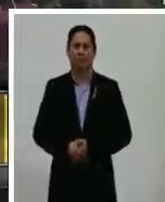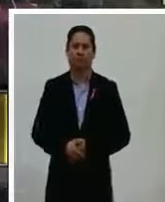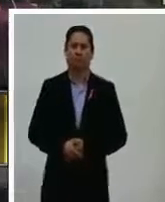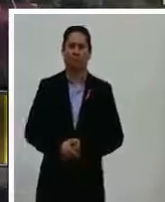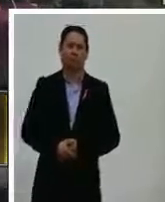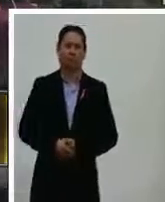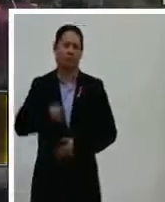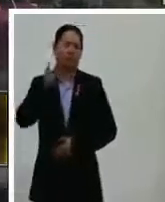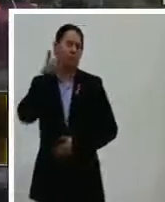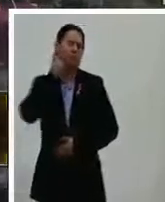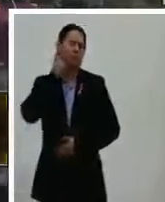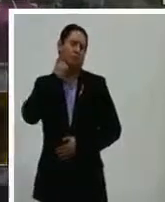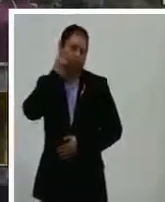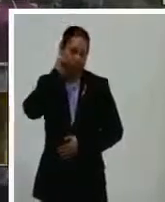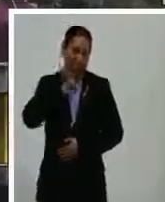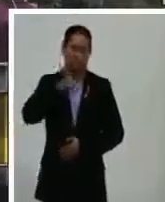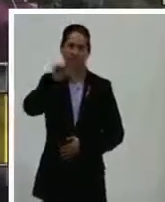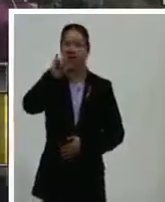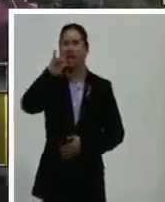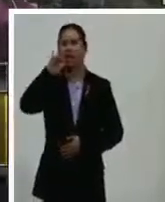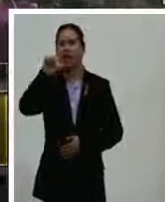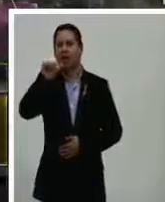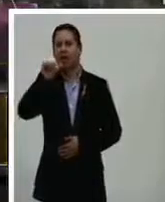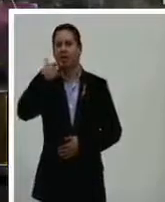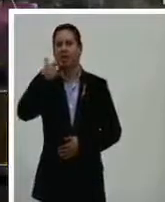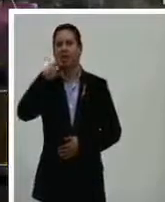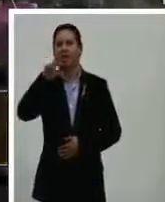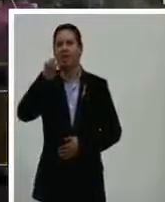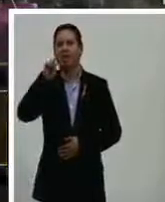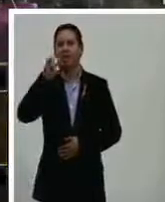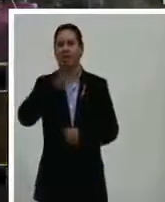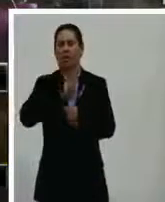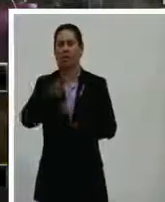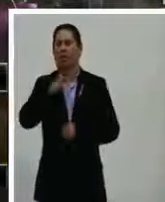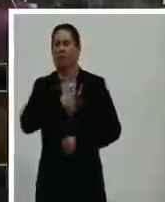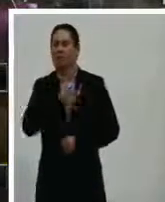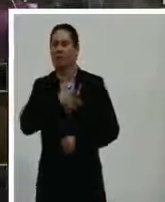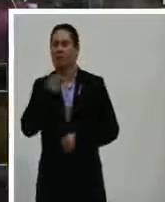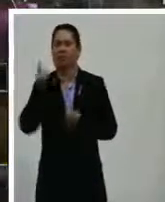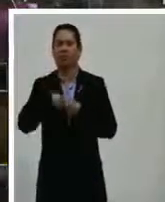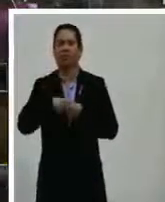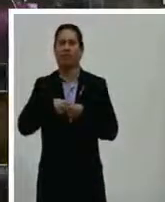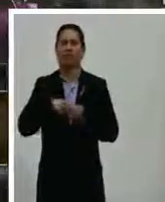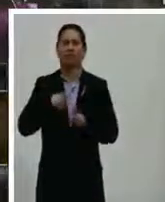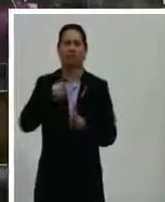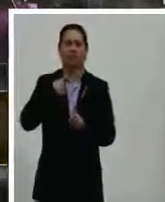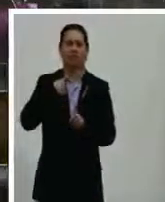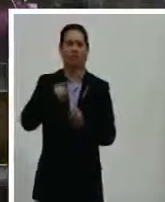diputada aída guadalupe jiménez es más en qué sentido su participación